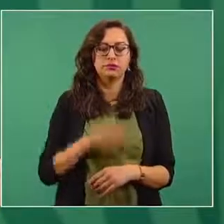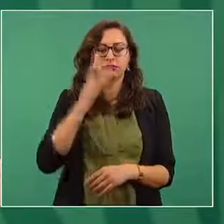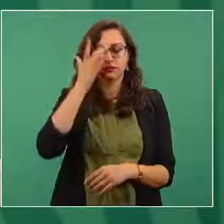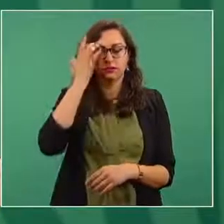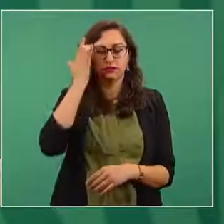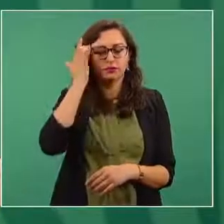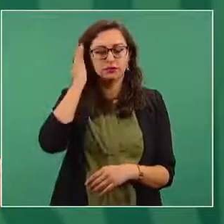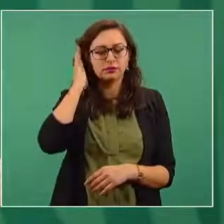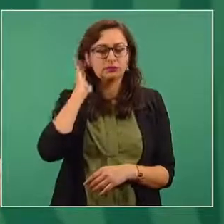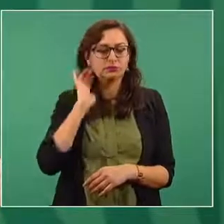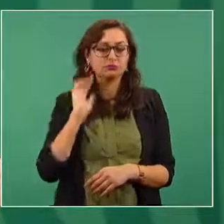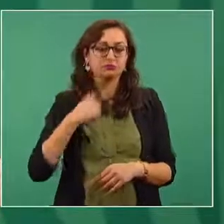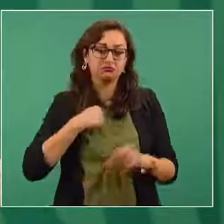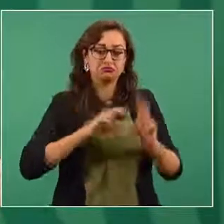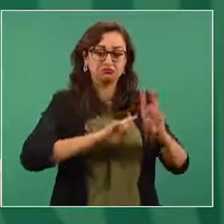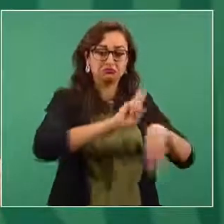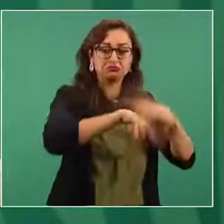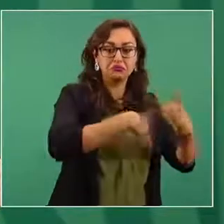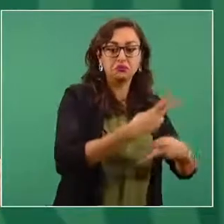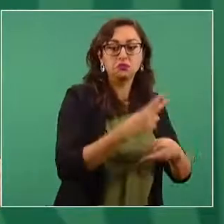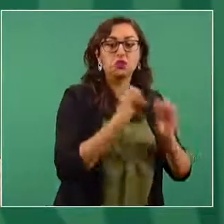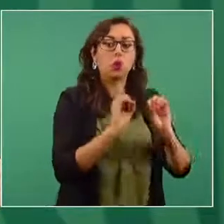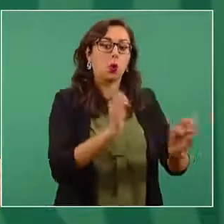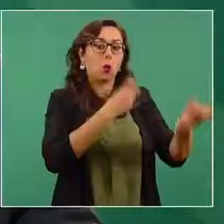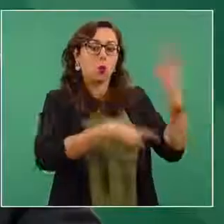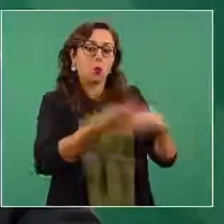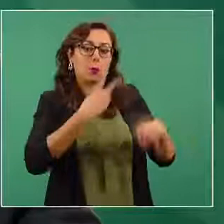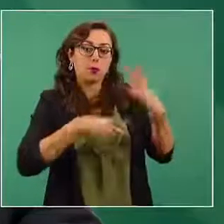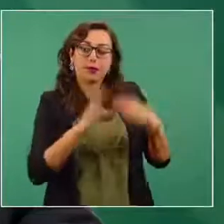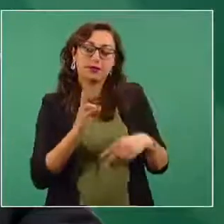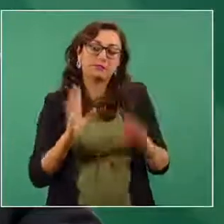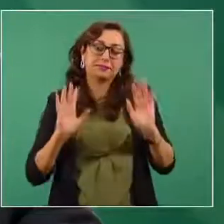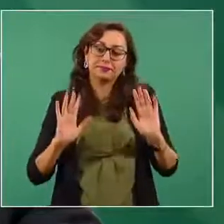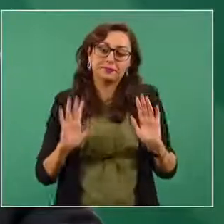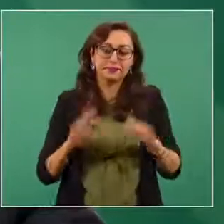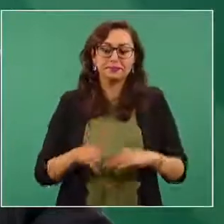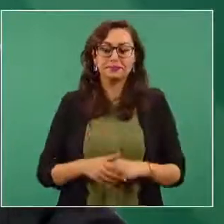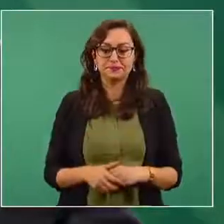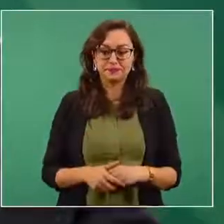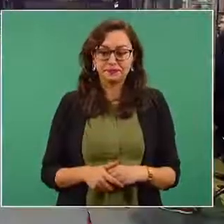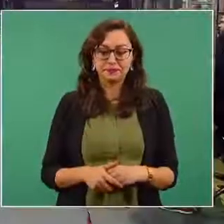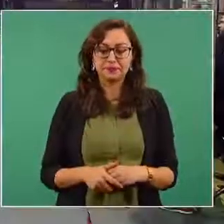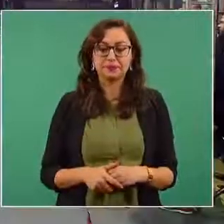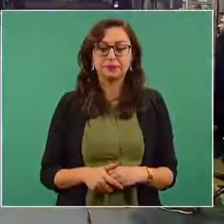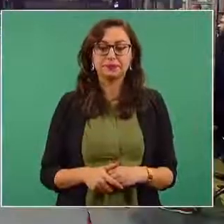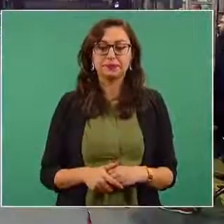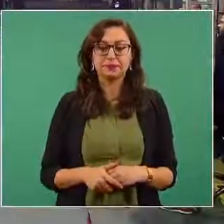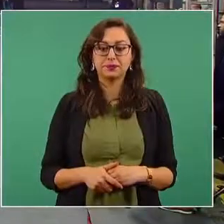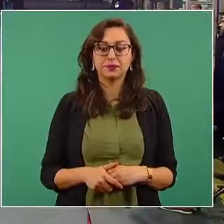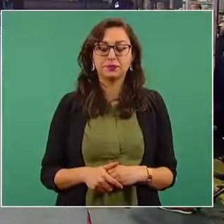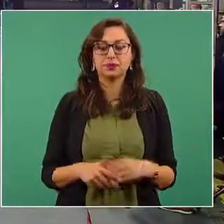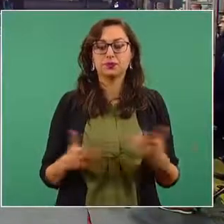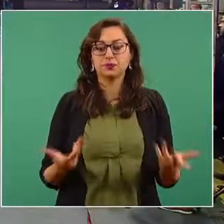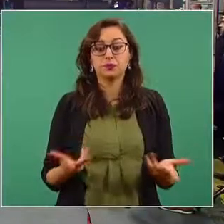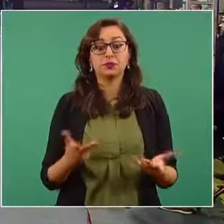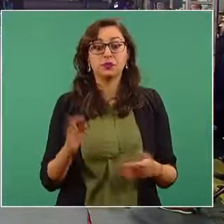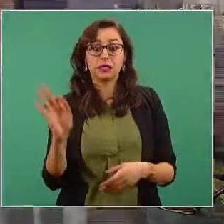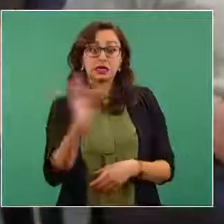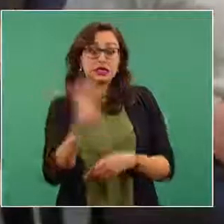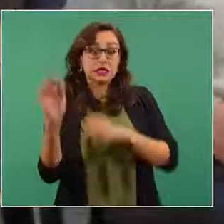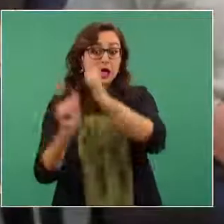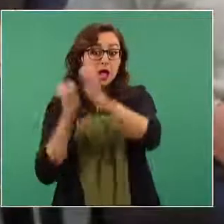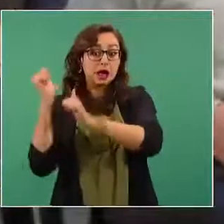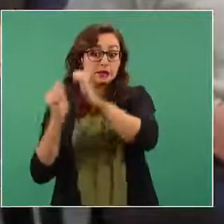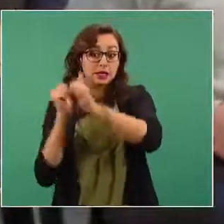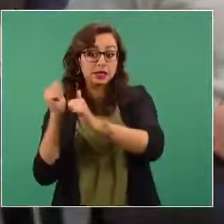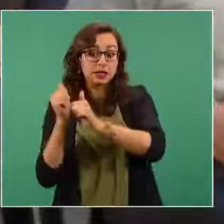que yo vaya o él venga al país. La primera puerta está abierta para que en el mes de abril Sí. usted podría